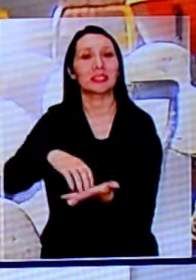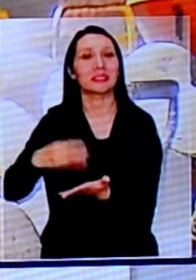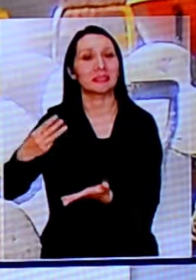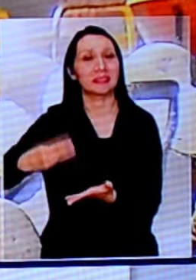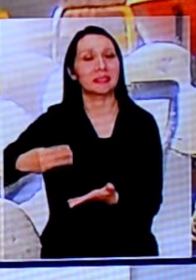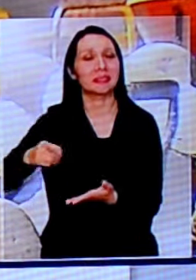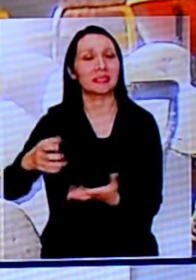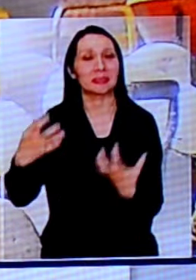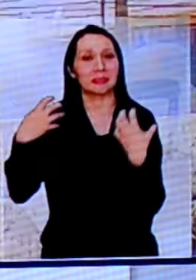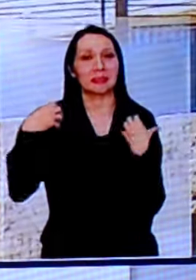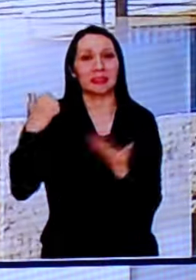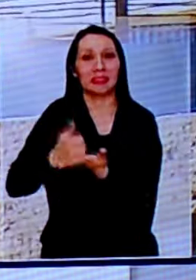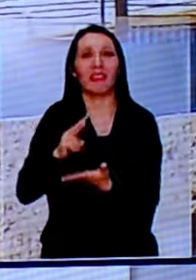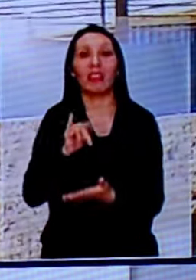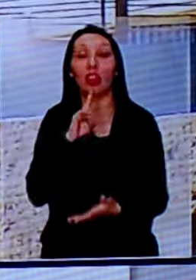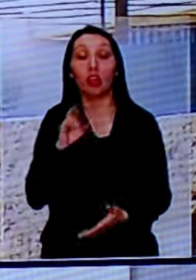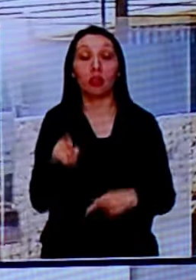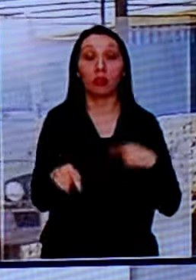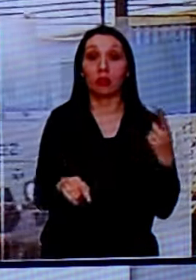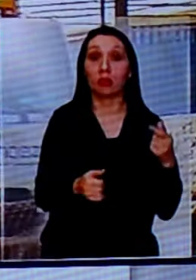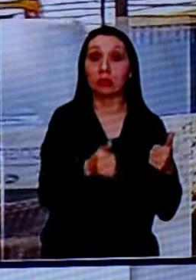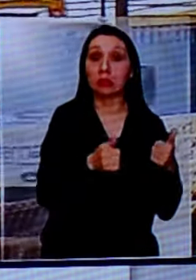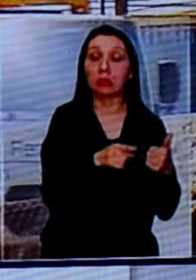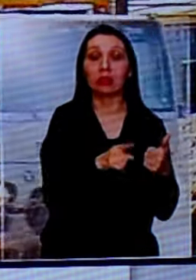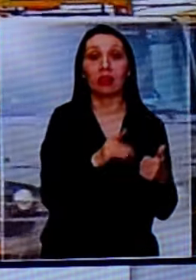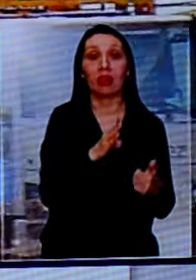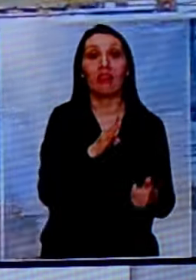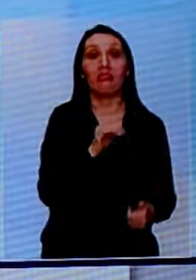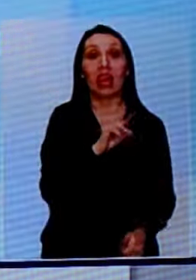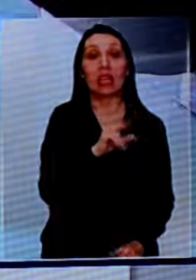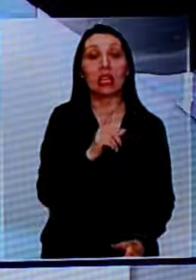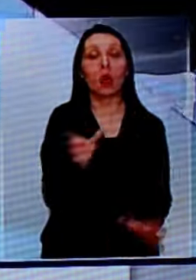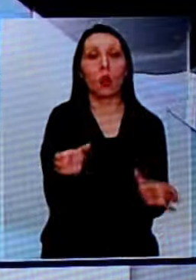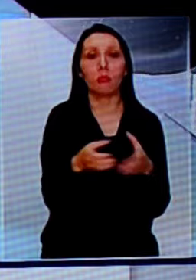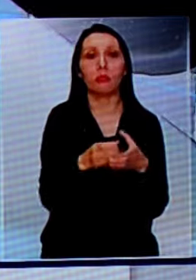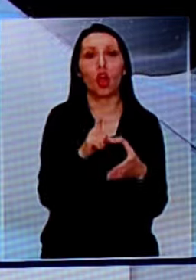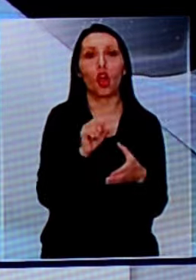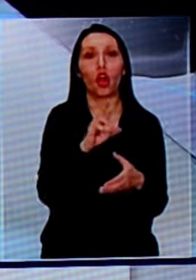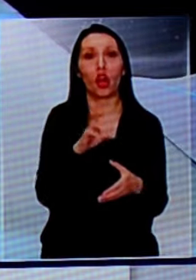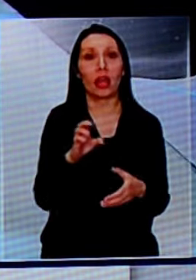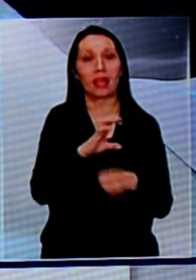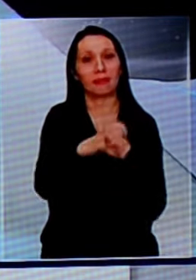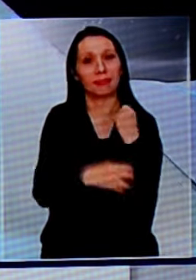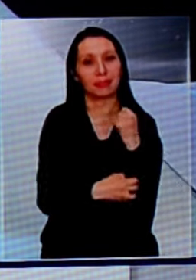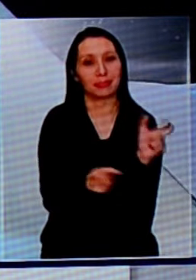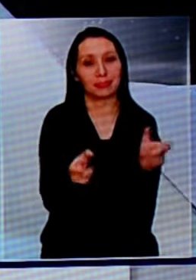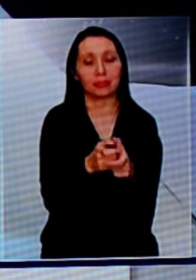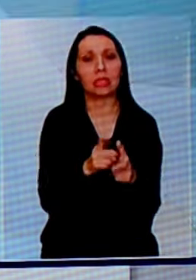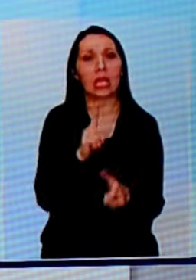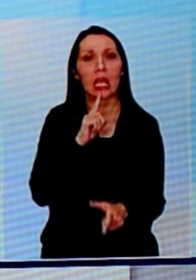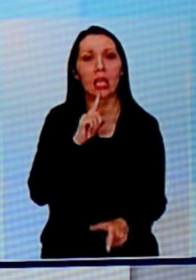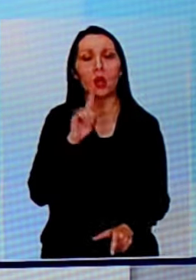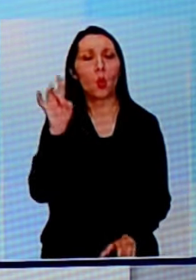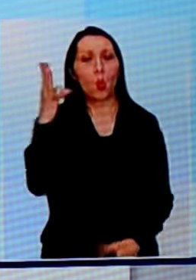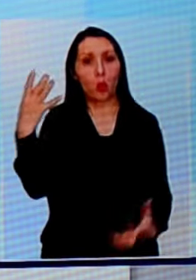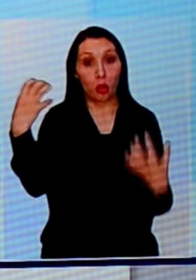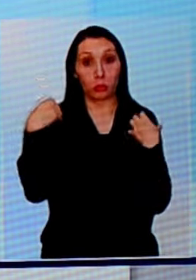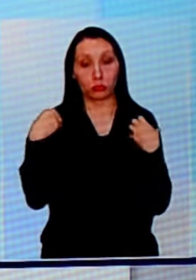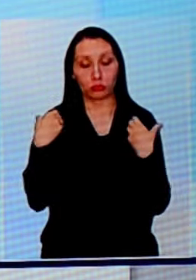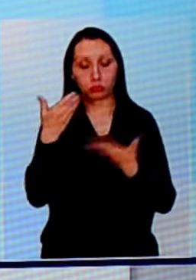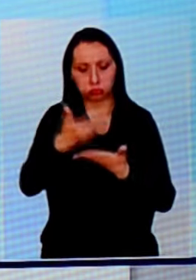y mientras la candidata Catherine Barriga estaba en el Consejo Regional. ¿Y tu opinión? ¿Quién es el único responsable de esta decisión? Lo tengo